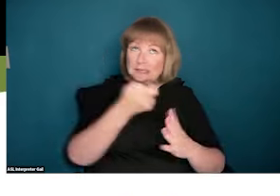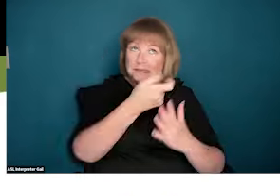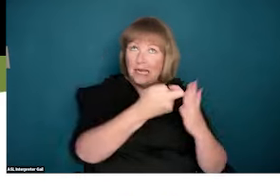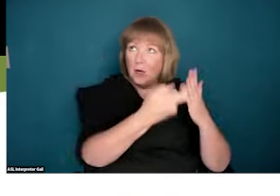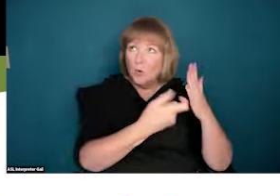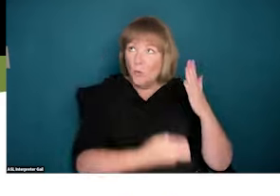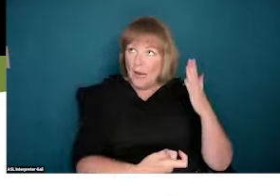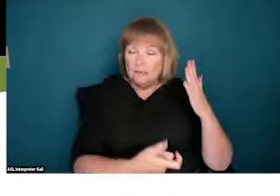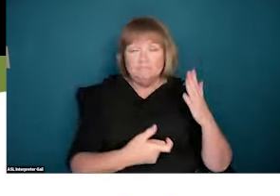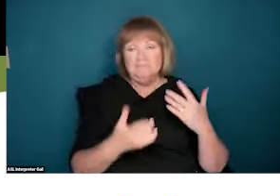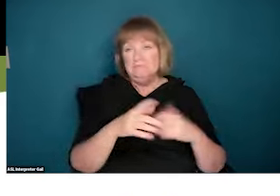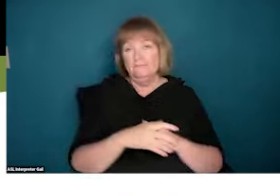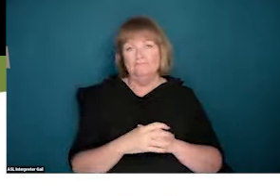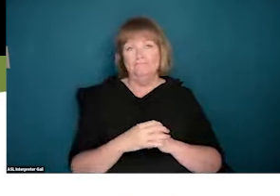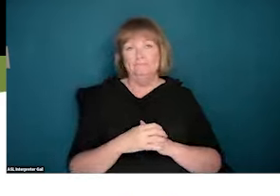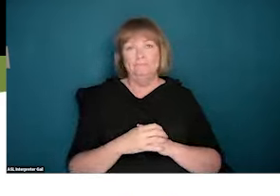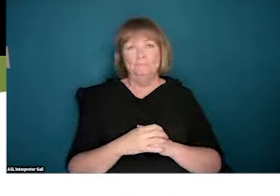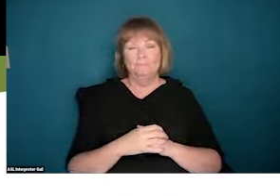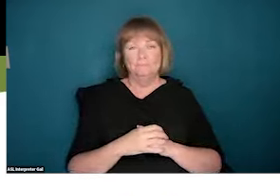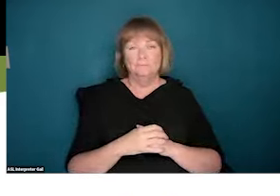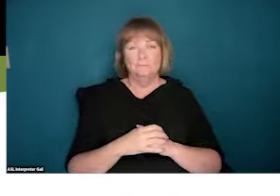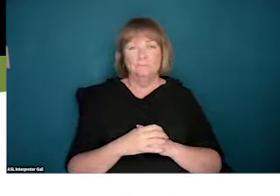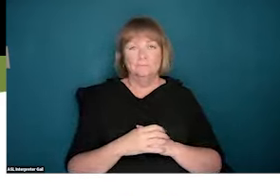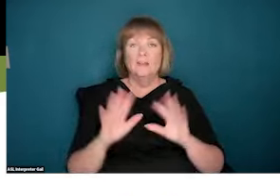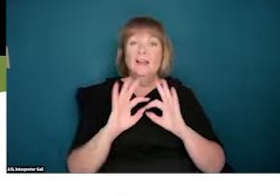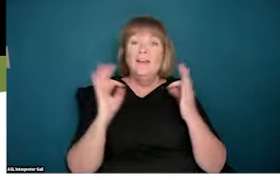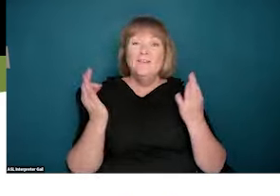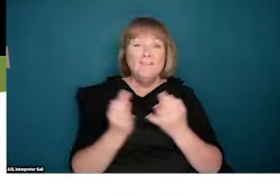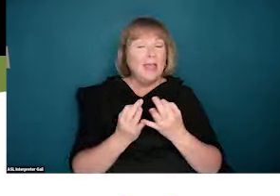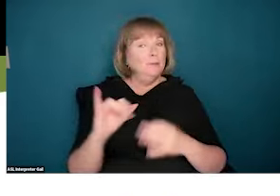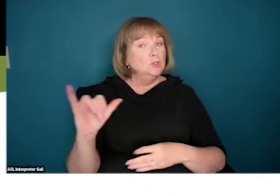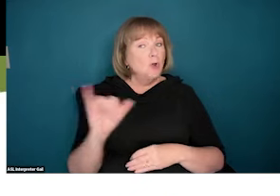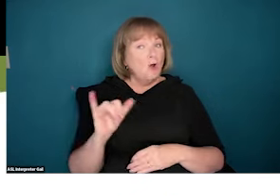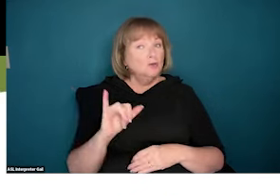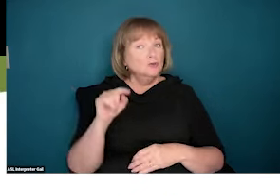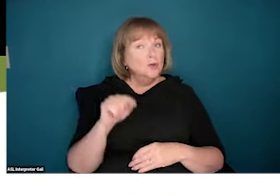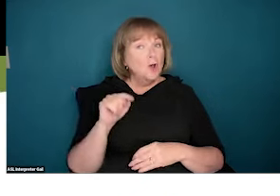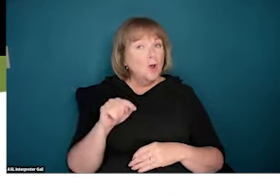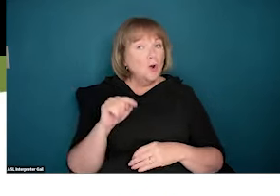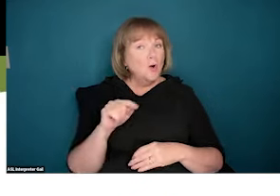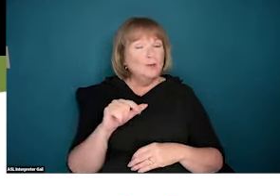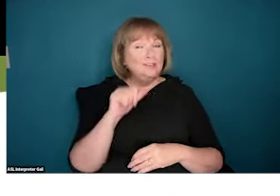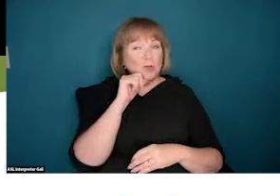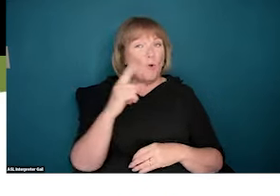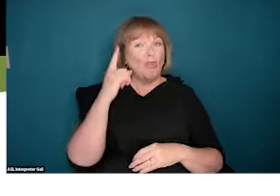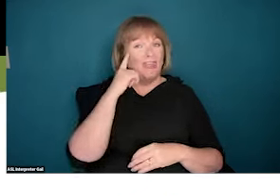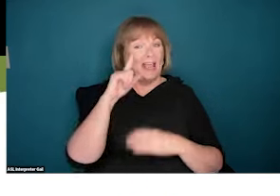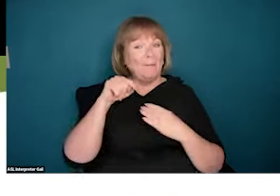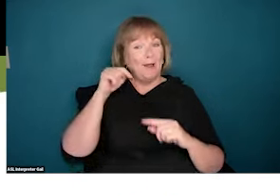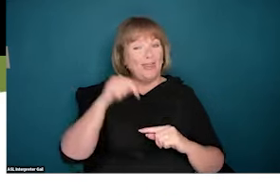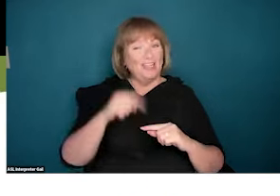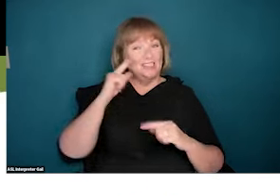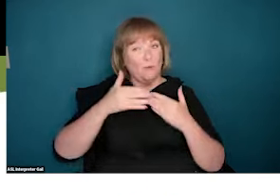se quedan las cajitas XXX sin entender qué es lo que están de verdad haciendo. Que